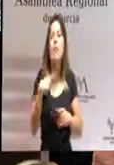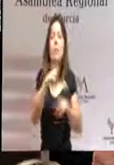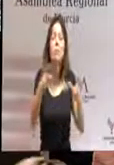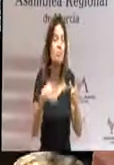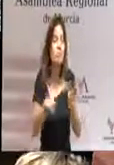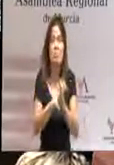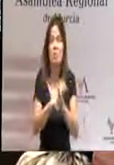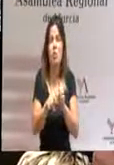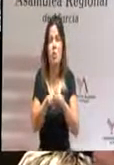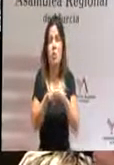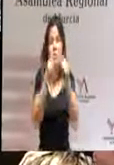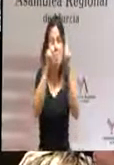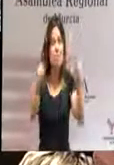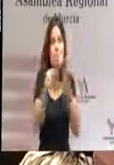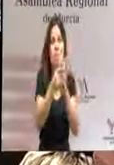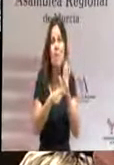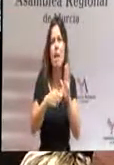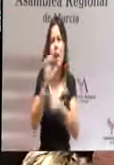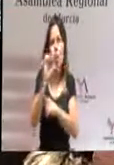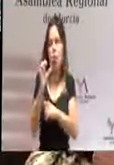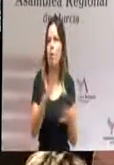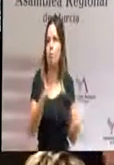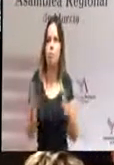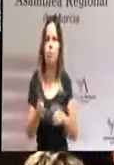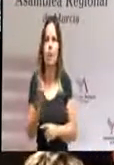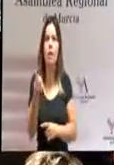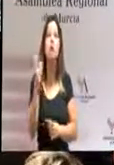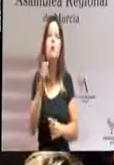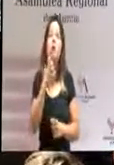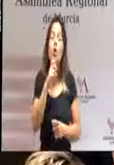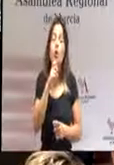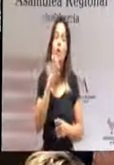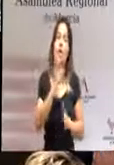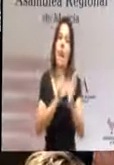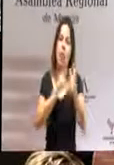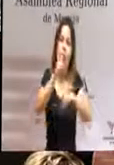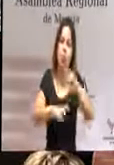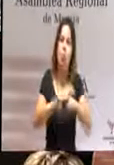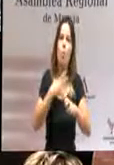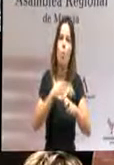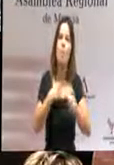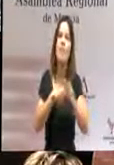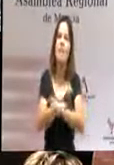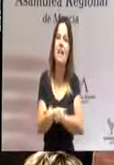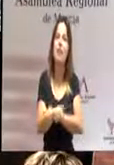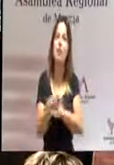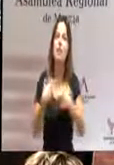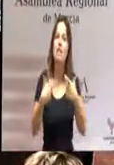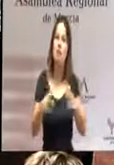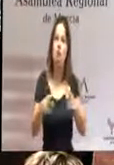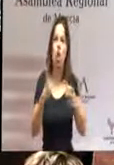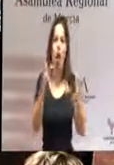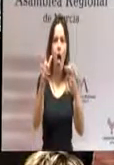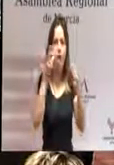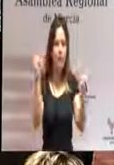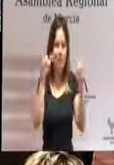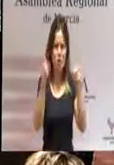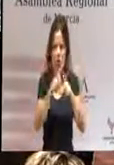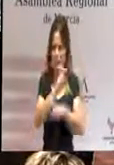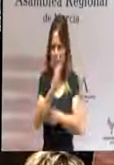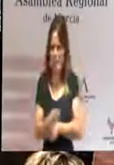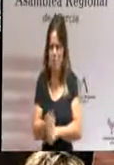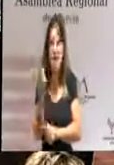estándares europeos. Y eso solo se puede hacer reformulando la ley, que permita un desarrollo del sector audiovisual mucho más plural y